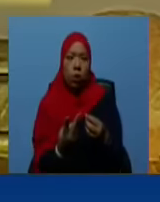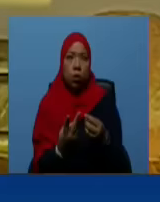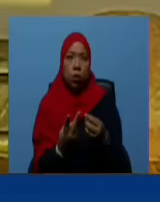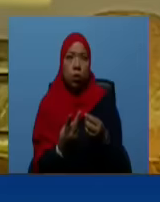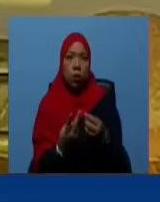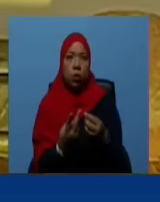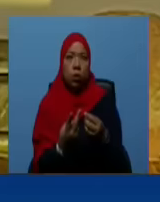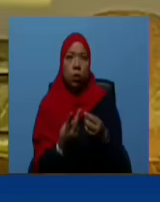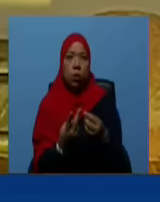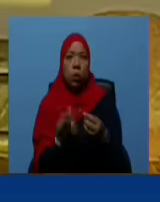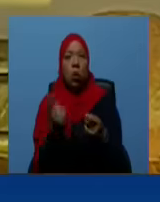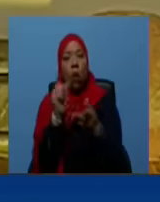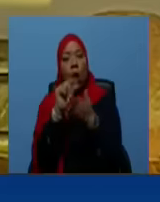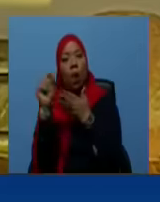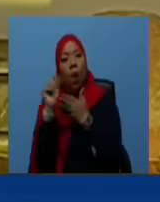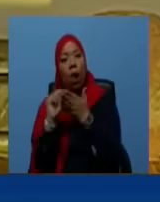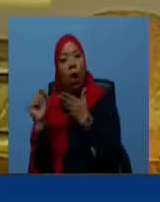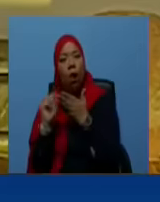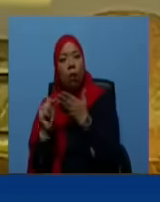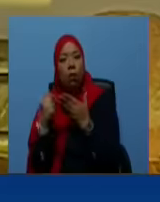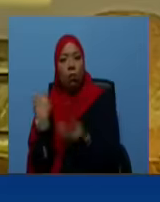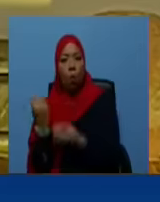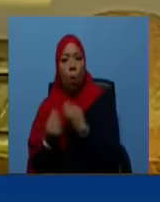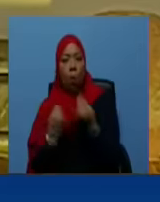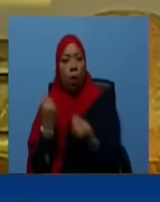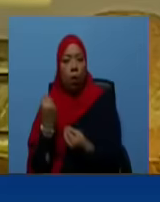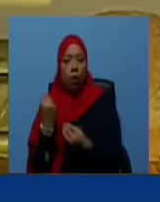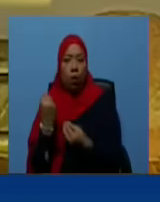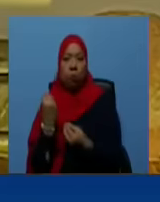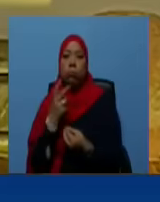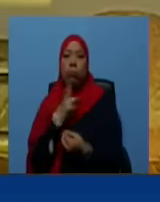Y él iba describiendo todo lo que querían hacer.